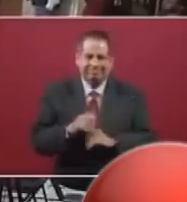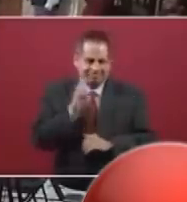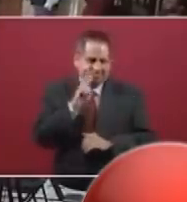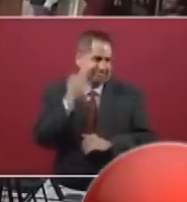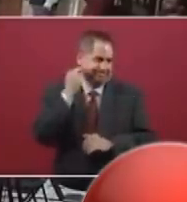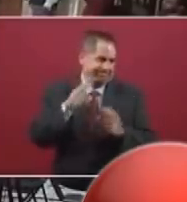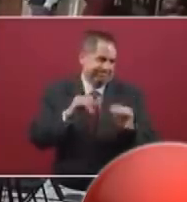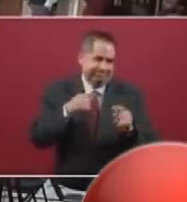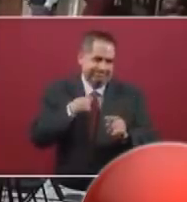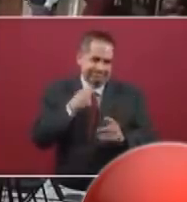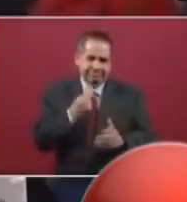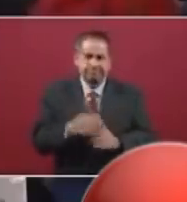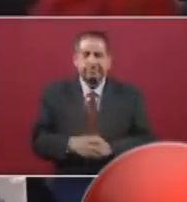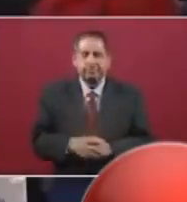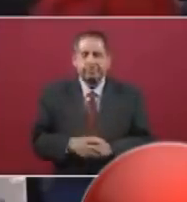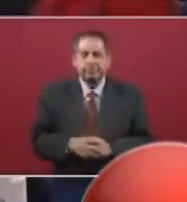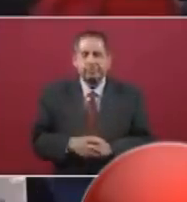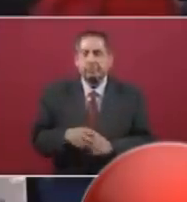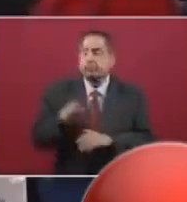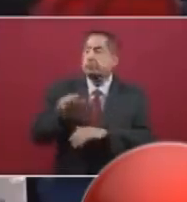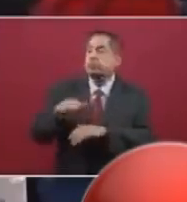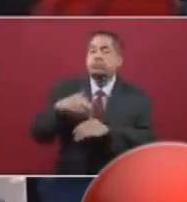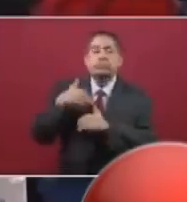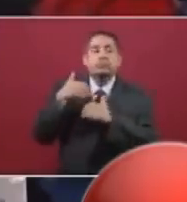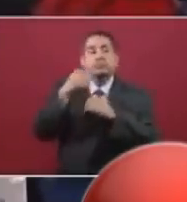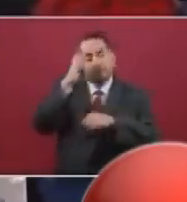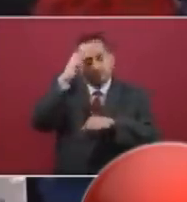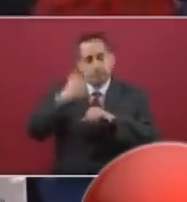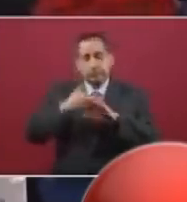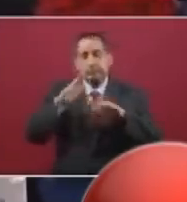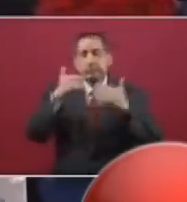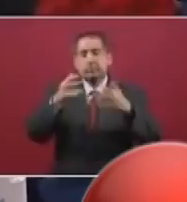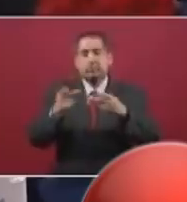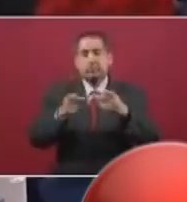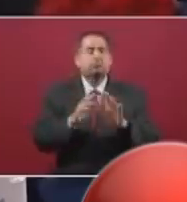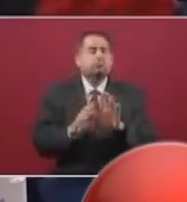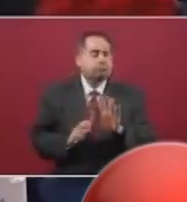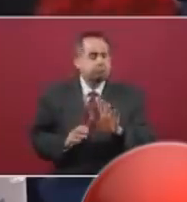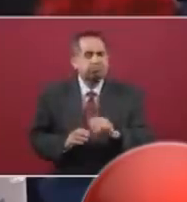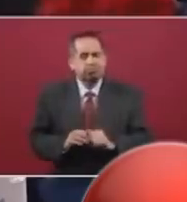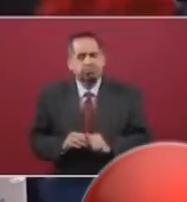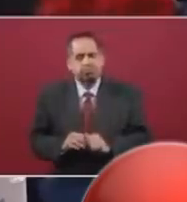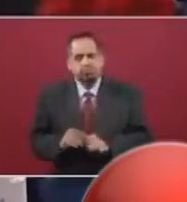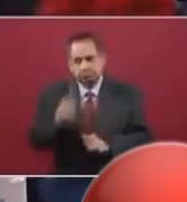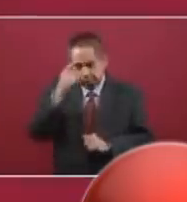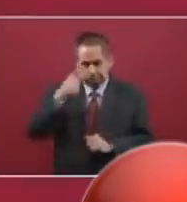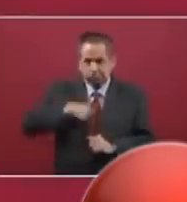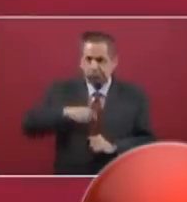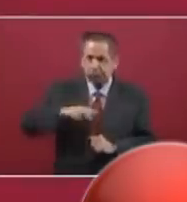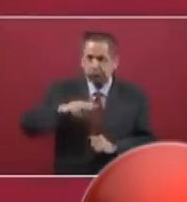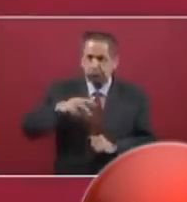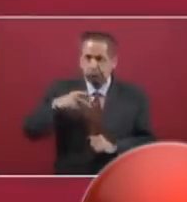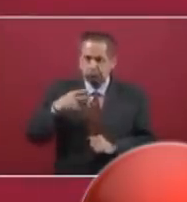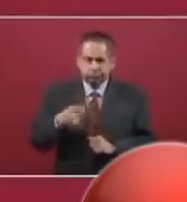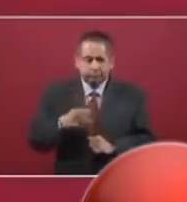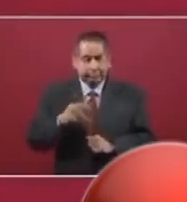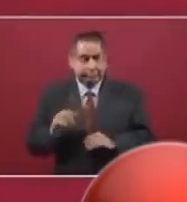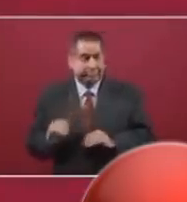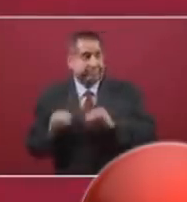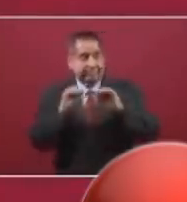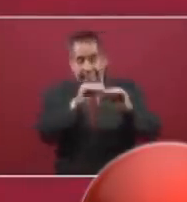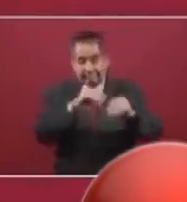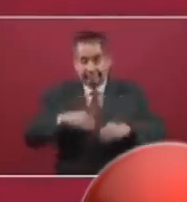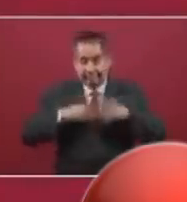en el extranjero, presidente, para participar en las consultas. Para nosotros son mexicanos, son